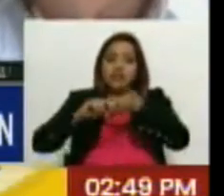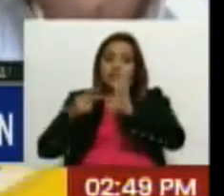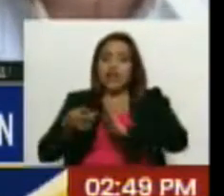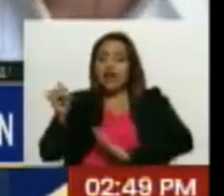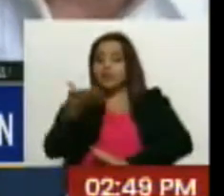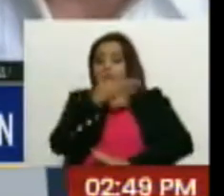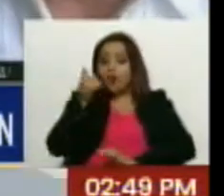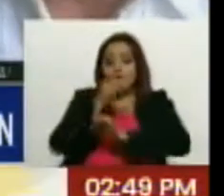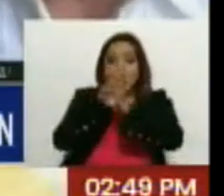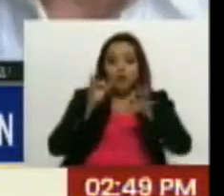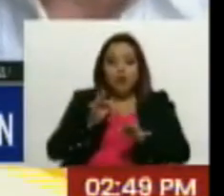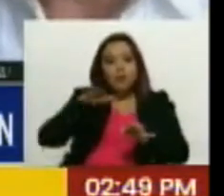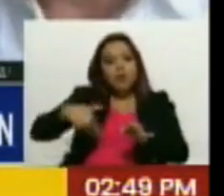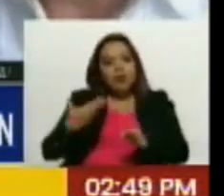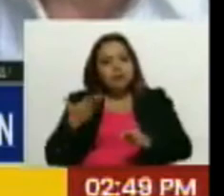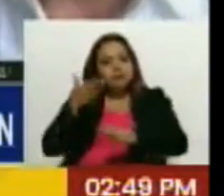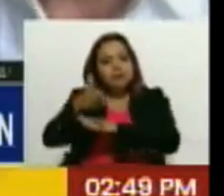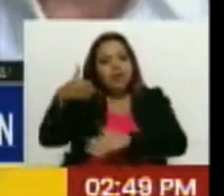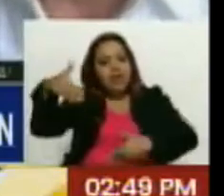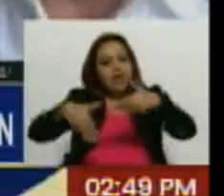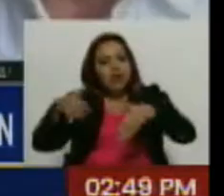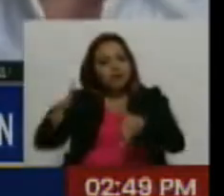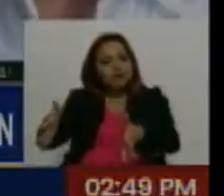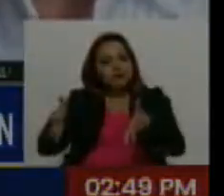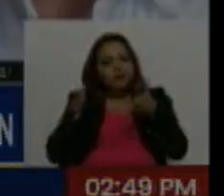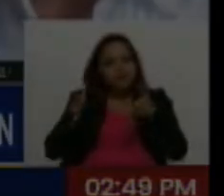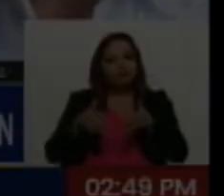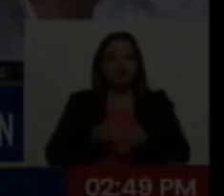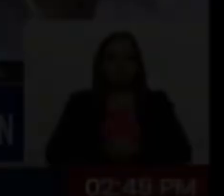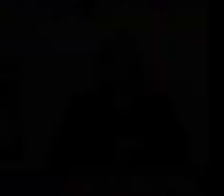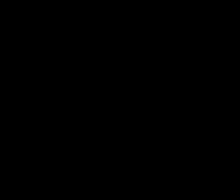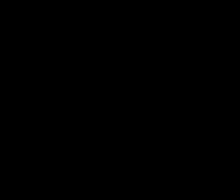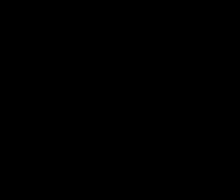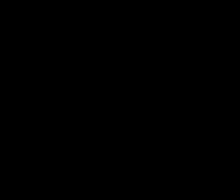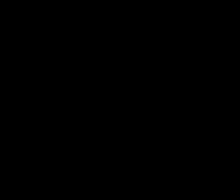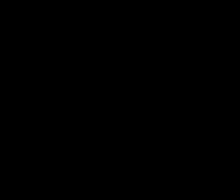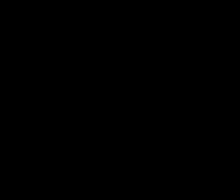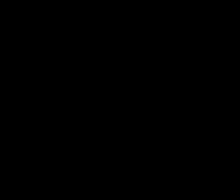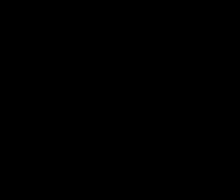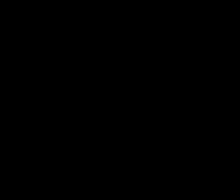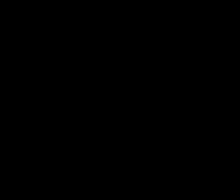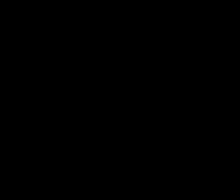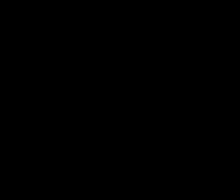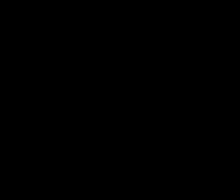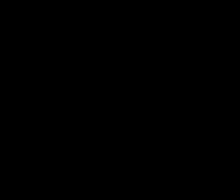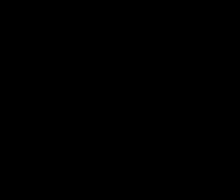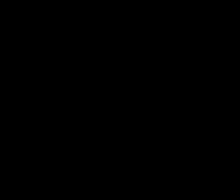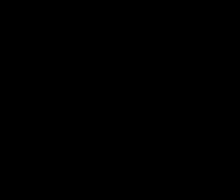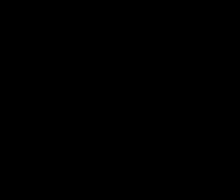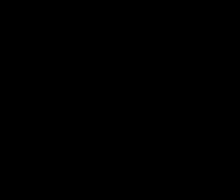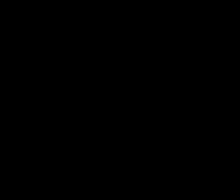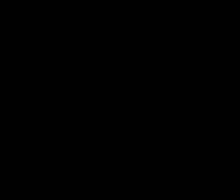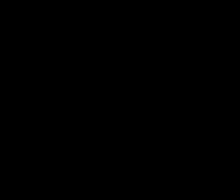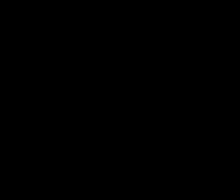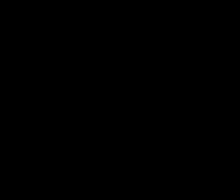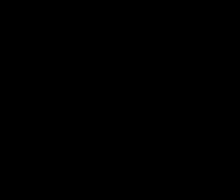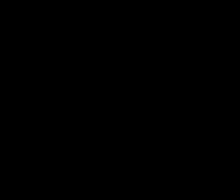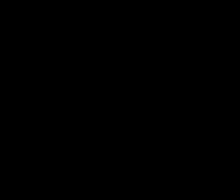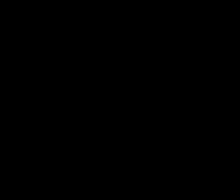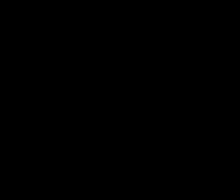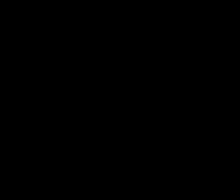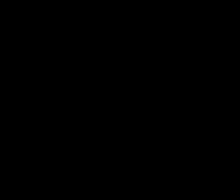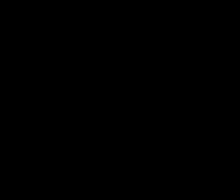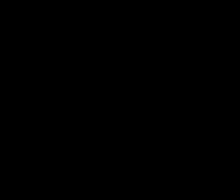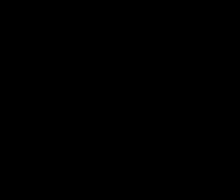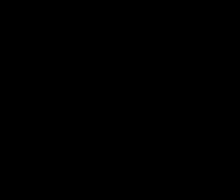mejores condiciones para obtener el triunfo electoral en estas elecciones. Está el presidente. Perfecto. Primero, nos lo devuelve a